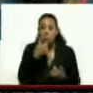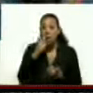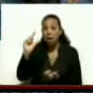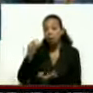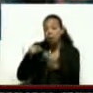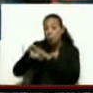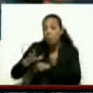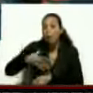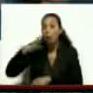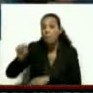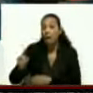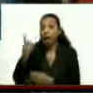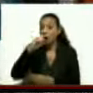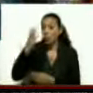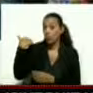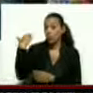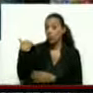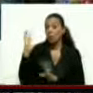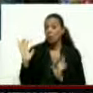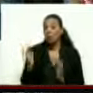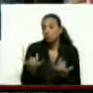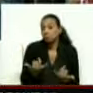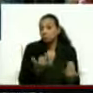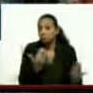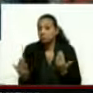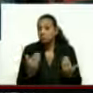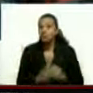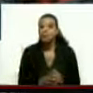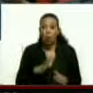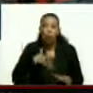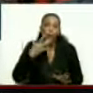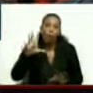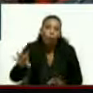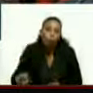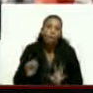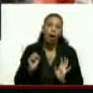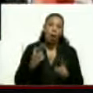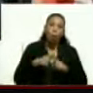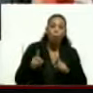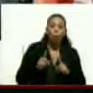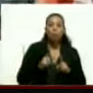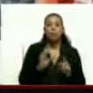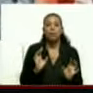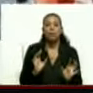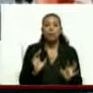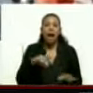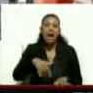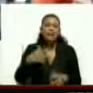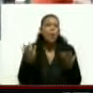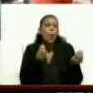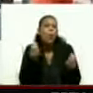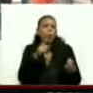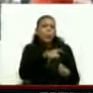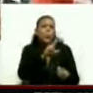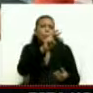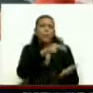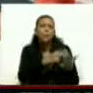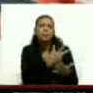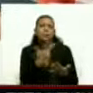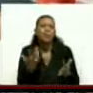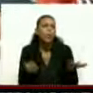precios accesibles comparado al mercado actual. Hay cosas que podemos comprar y adquirir. Franklin, ¿cómo ves estas navidades